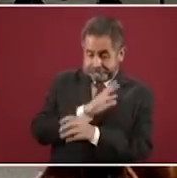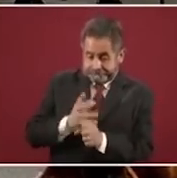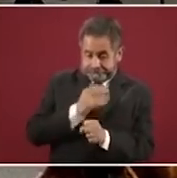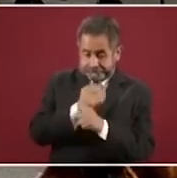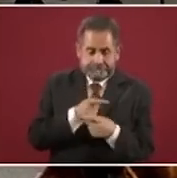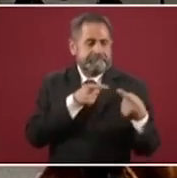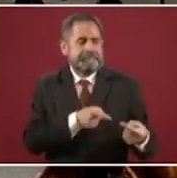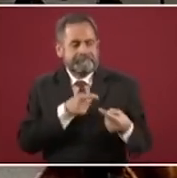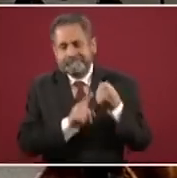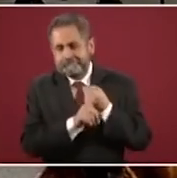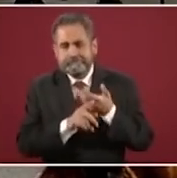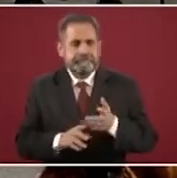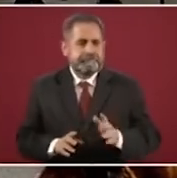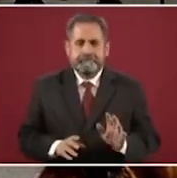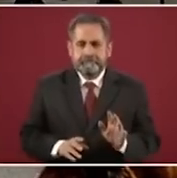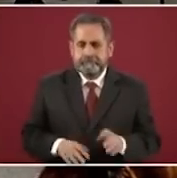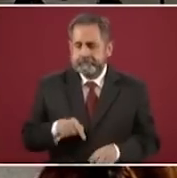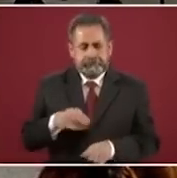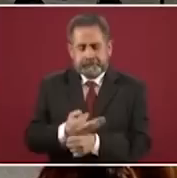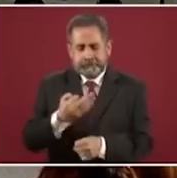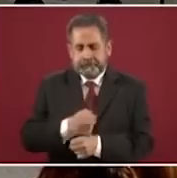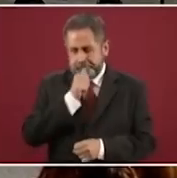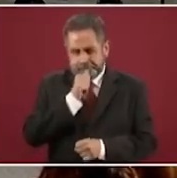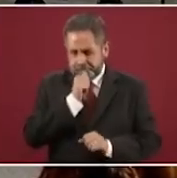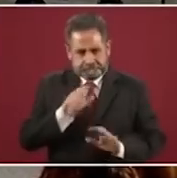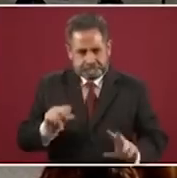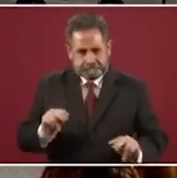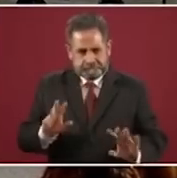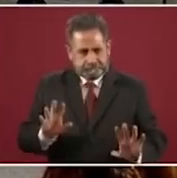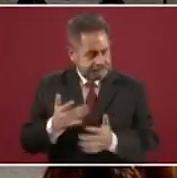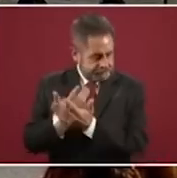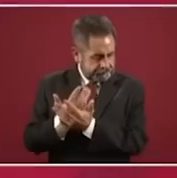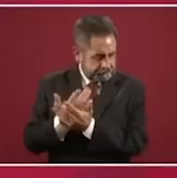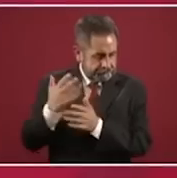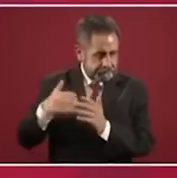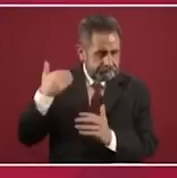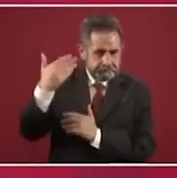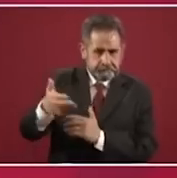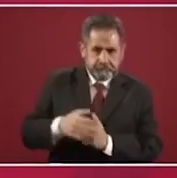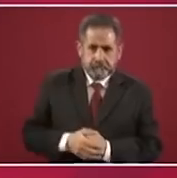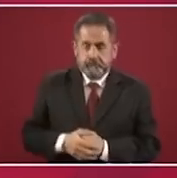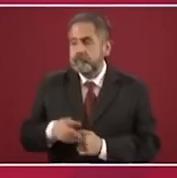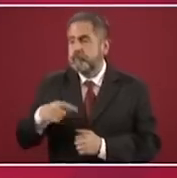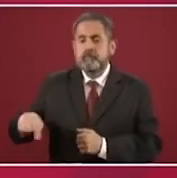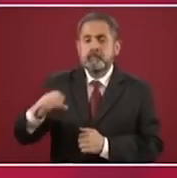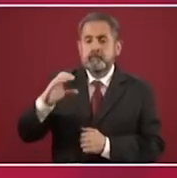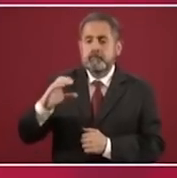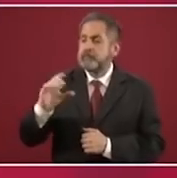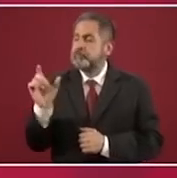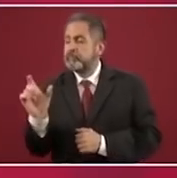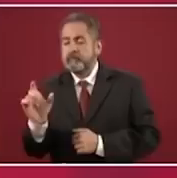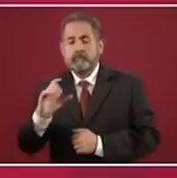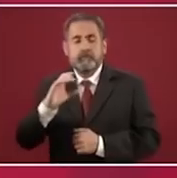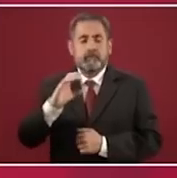porque no es el tiempo. Pueden esperar. ¿Puede esperar la cédula única también? Sí,